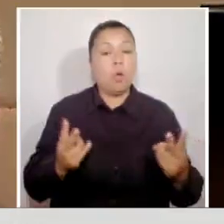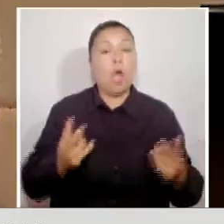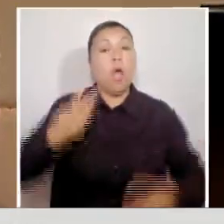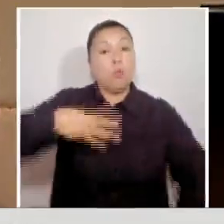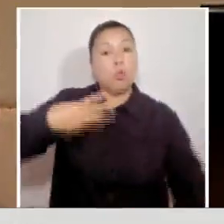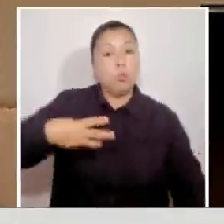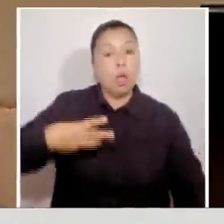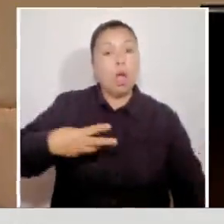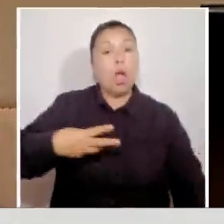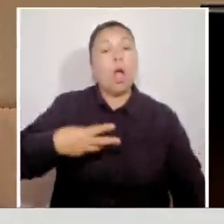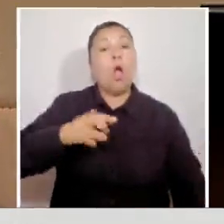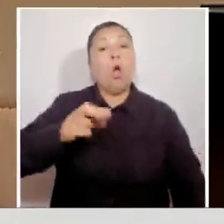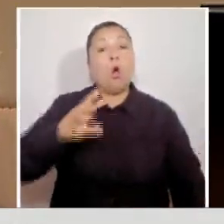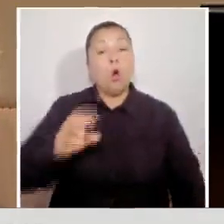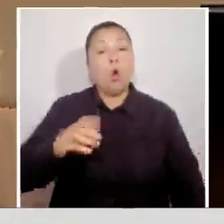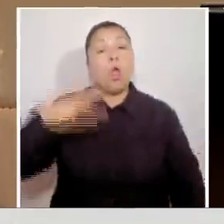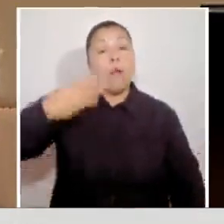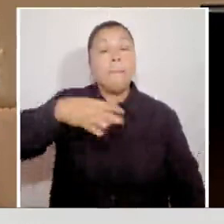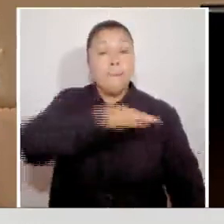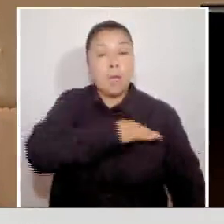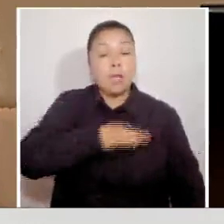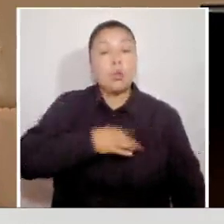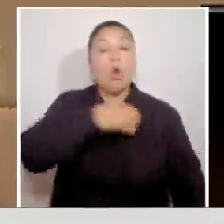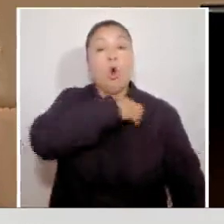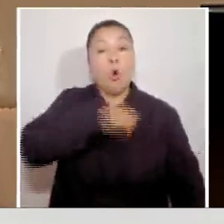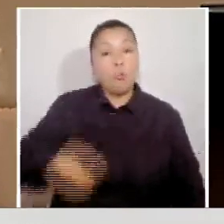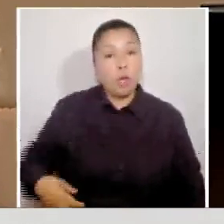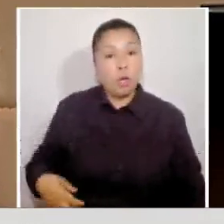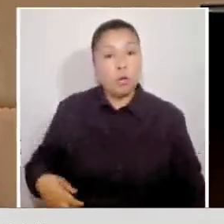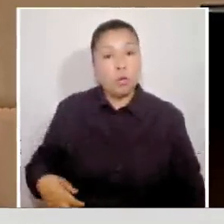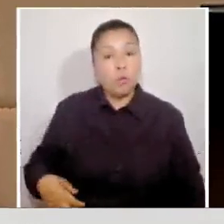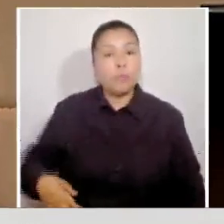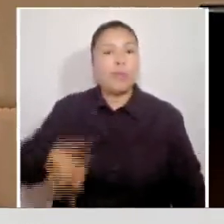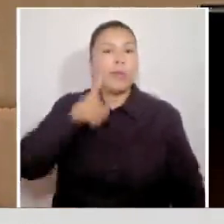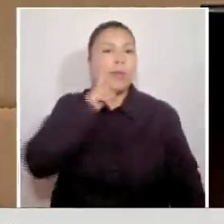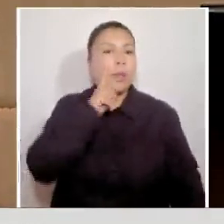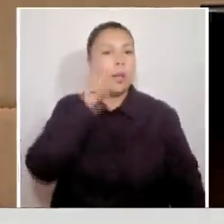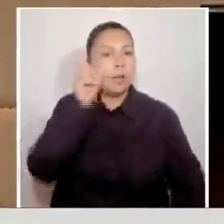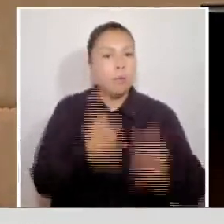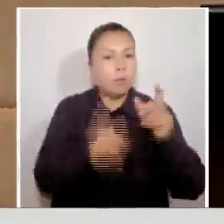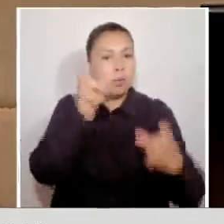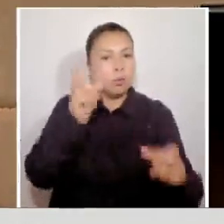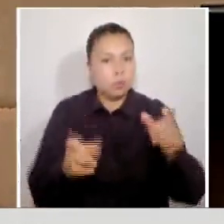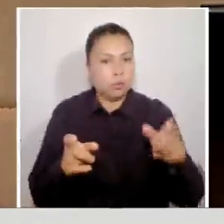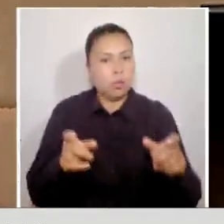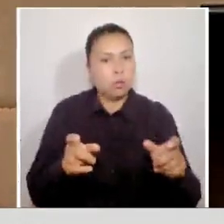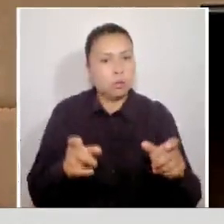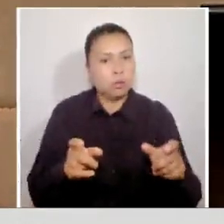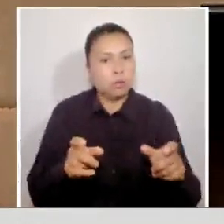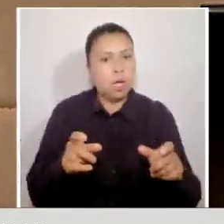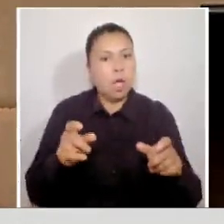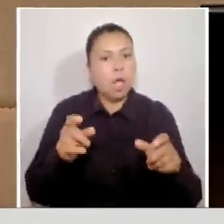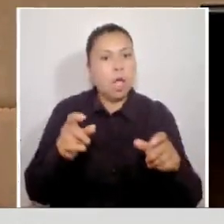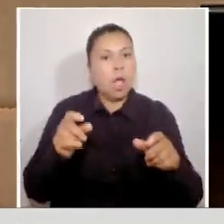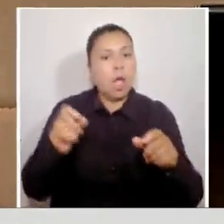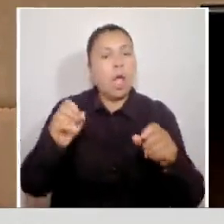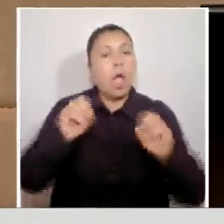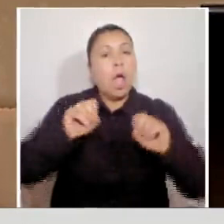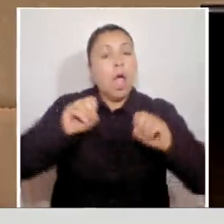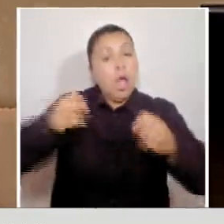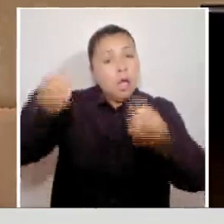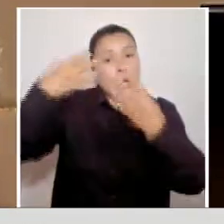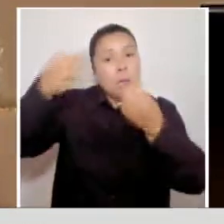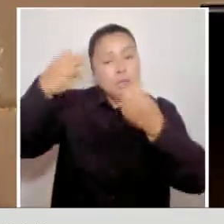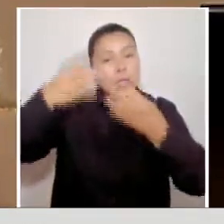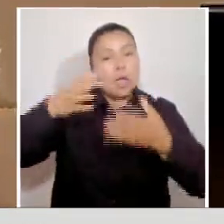gobernaciones ministeri gobierno que tengamos personas con capacitadas para lenguaje de